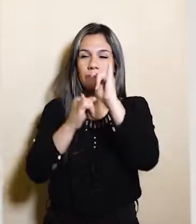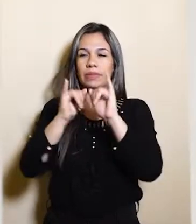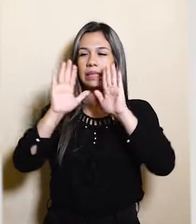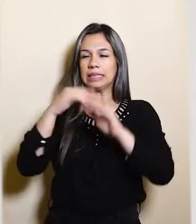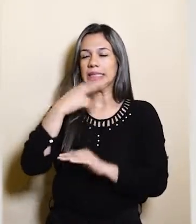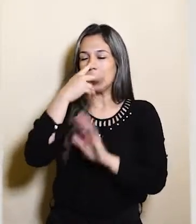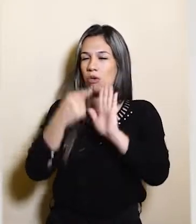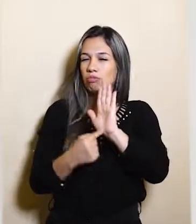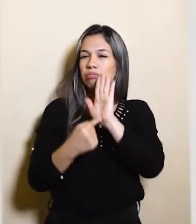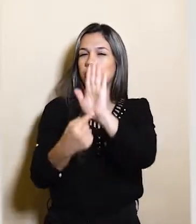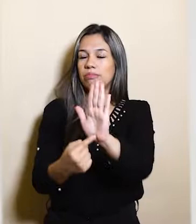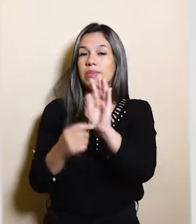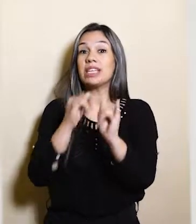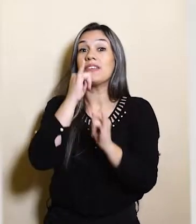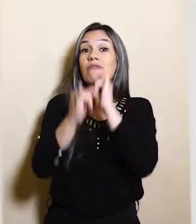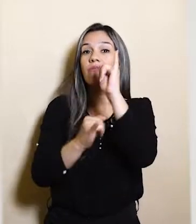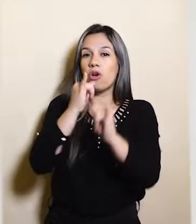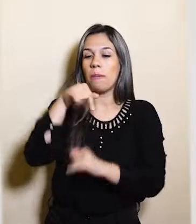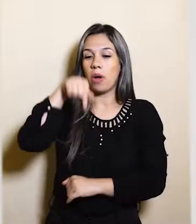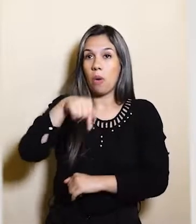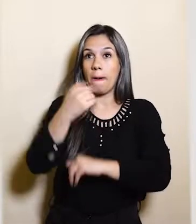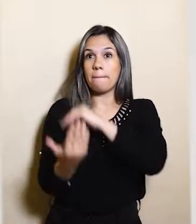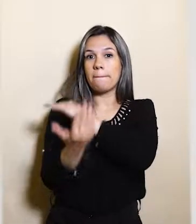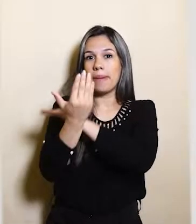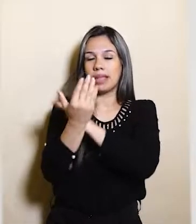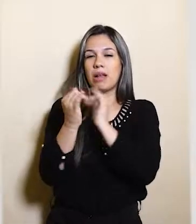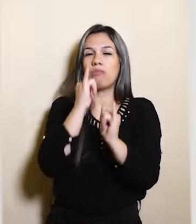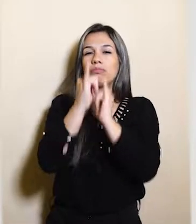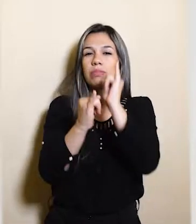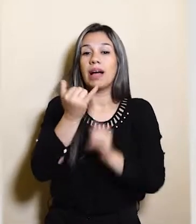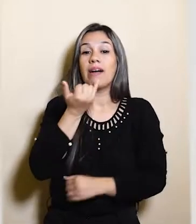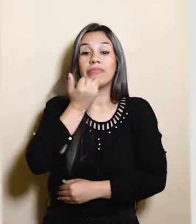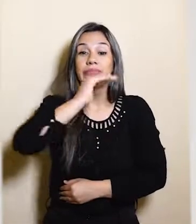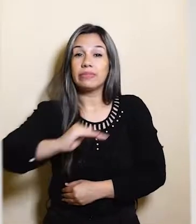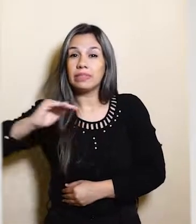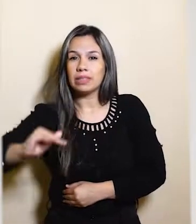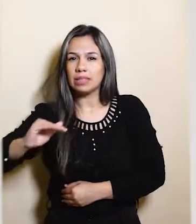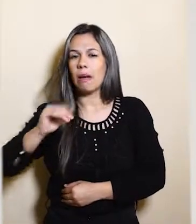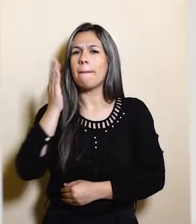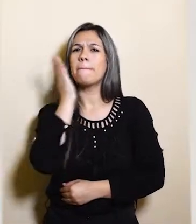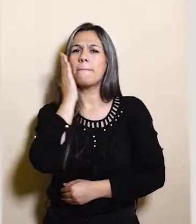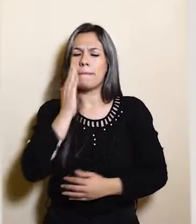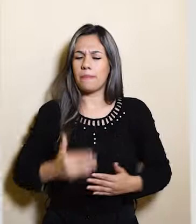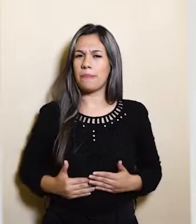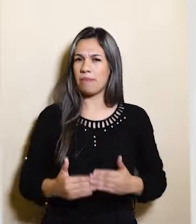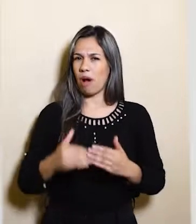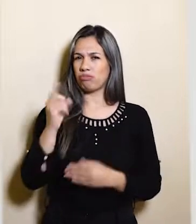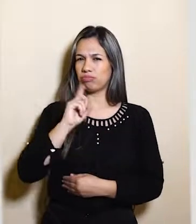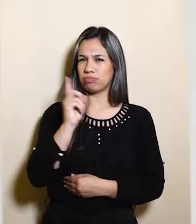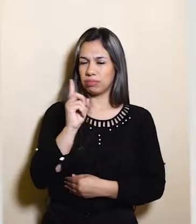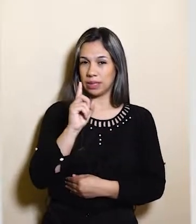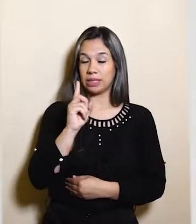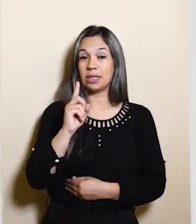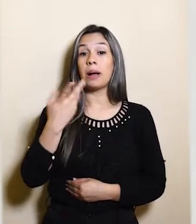el informe. Este es el informe que se presentó en la mañana de hoy. Niñas no son madres. Y vamos a decirlo en guaraní también.